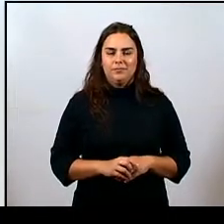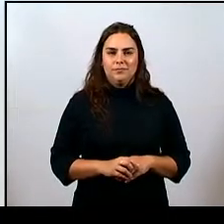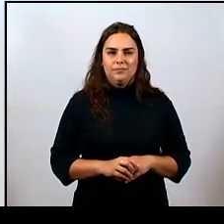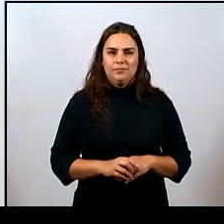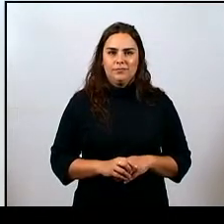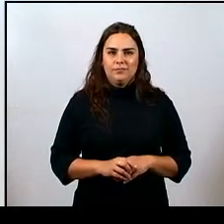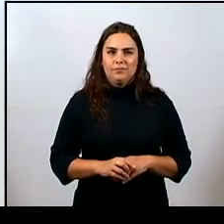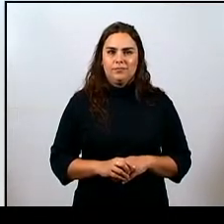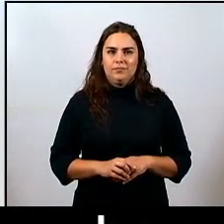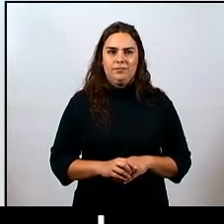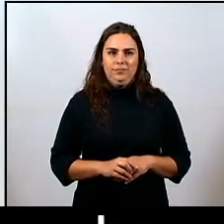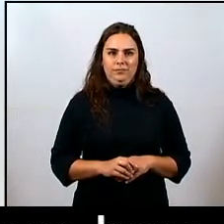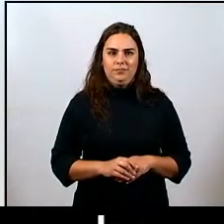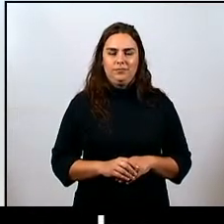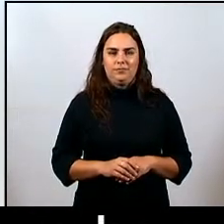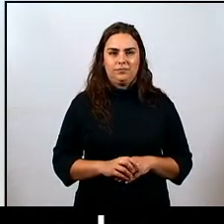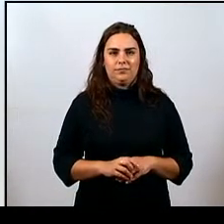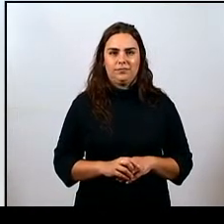Vale, muy bien.